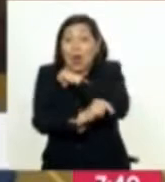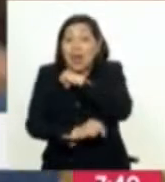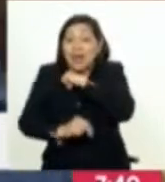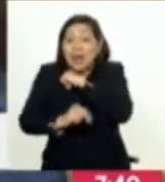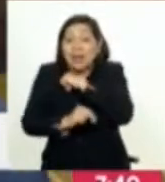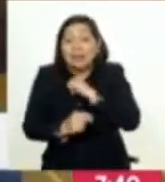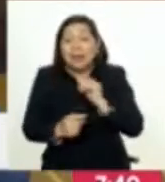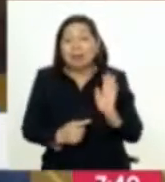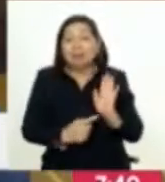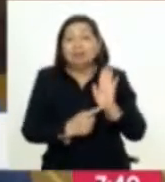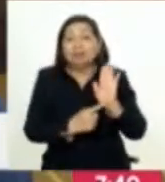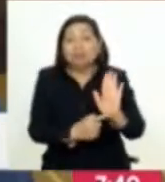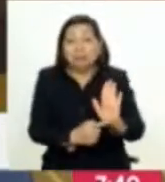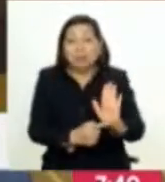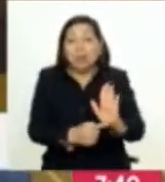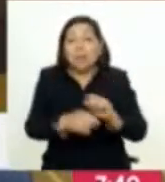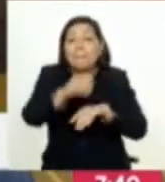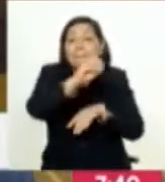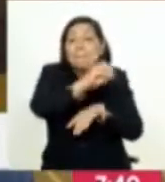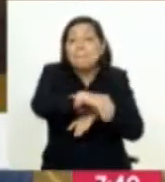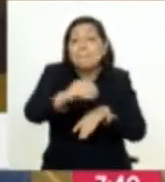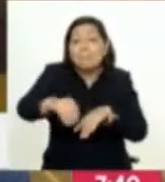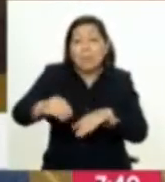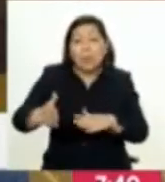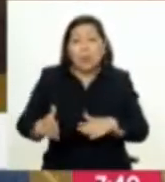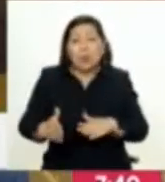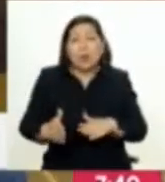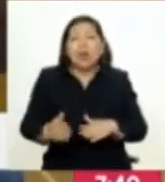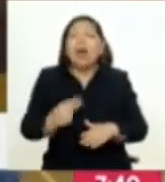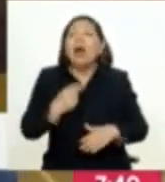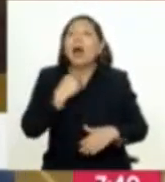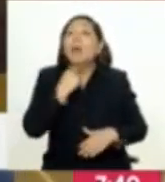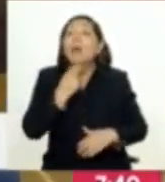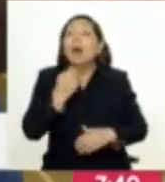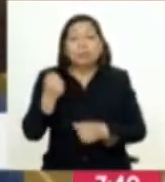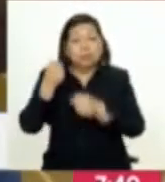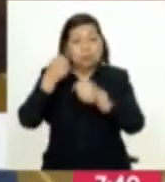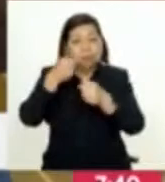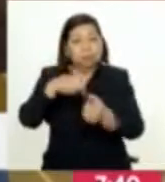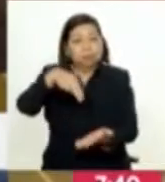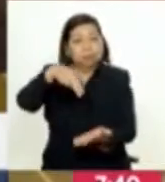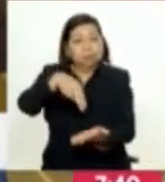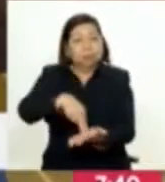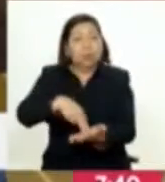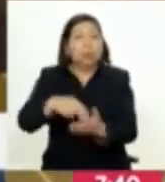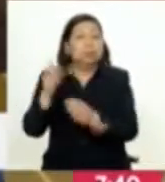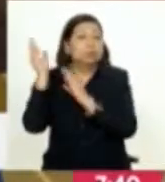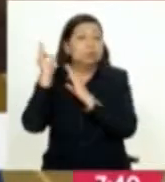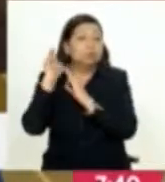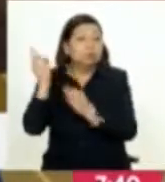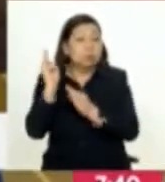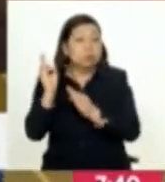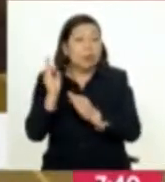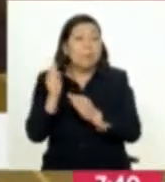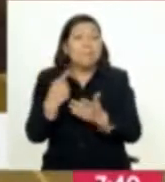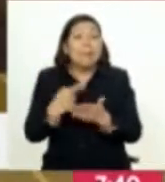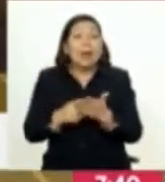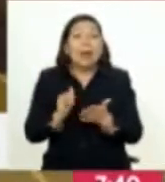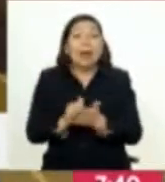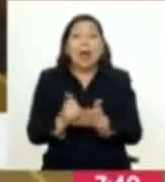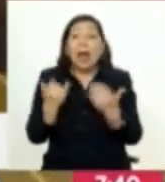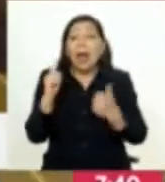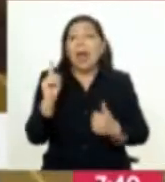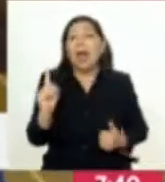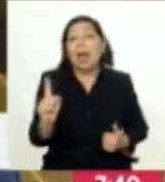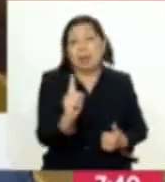tenga presencia en los territorios, presencia de sus voces, de sus propuestas, para que tengamos respuestas adecuadas a